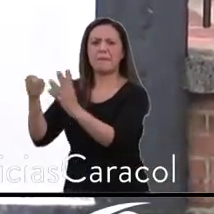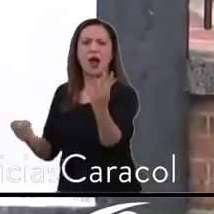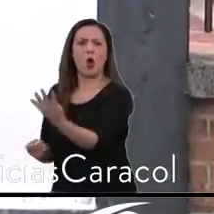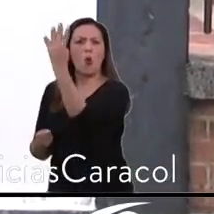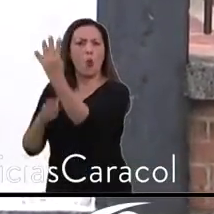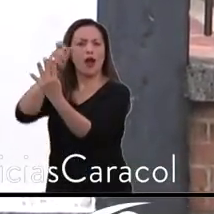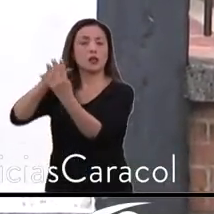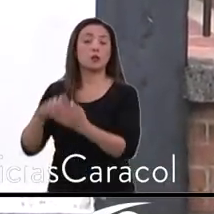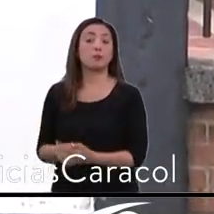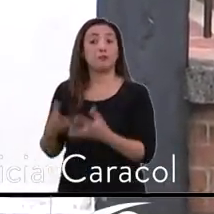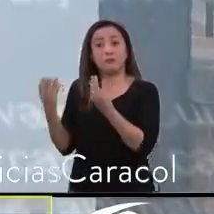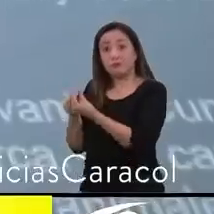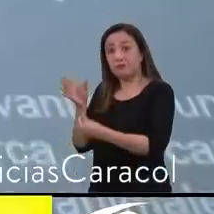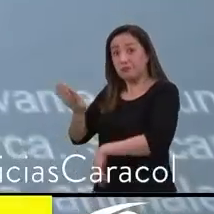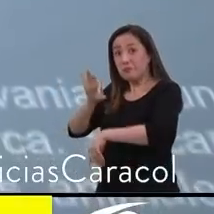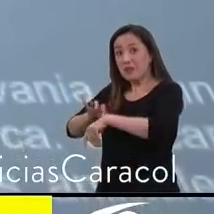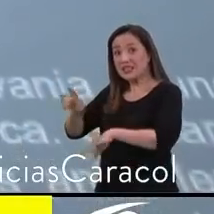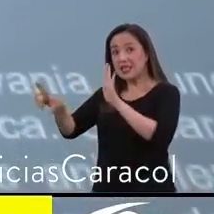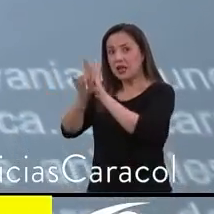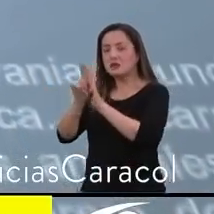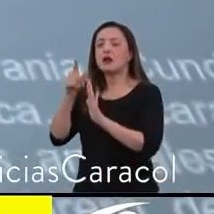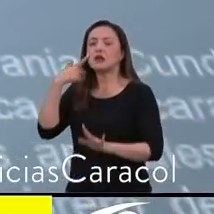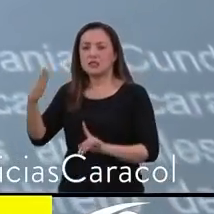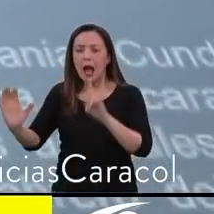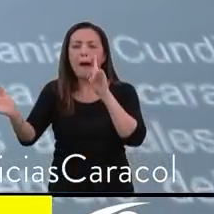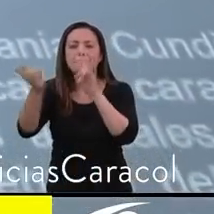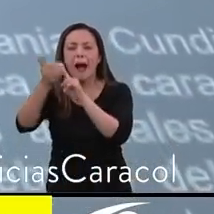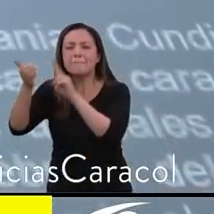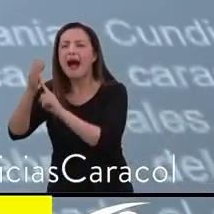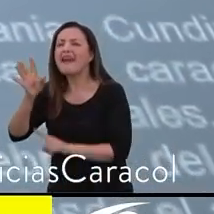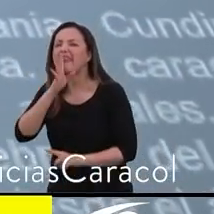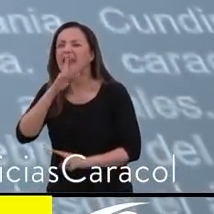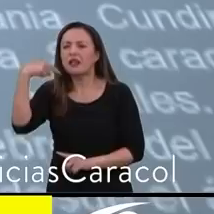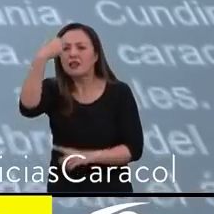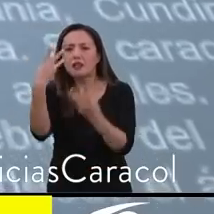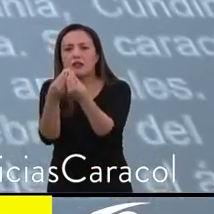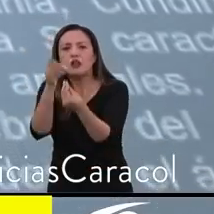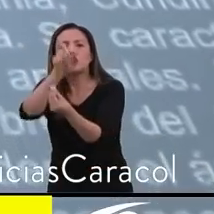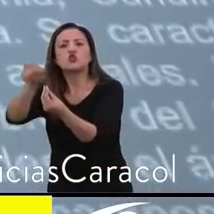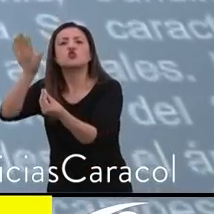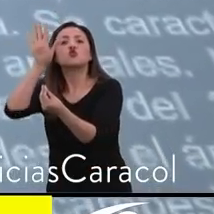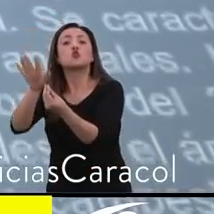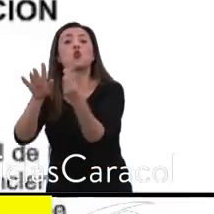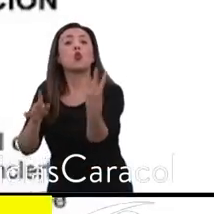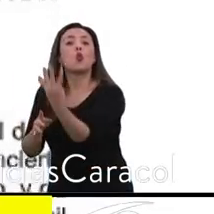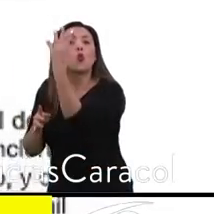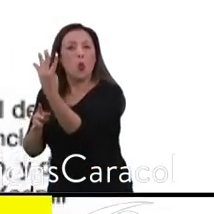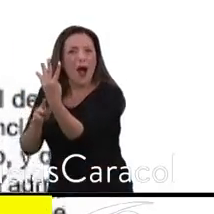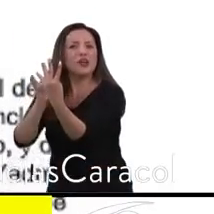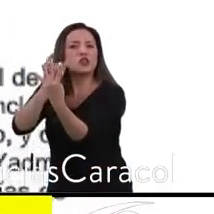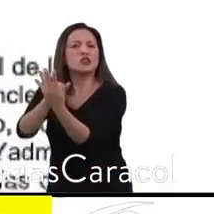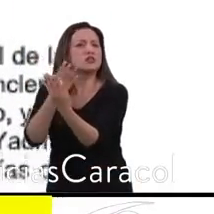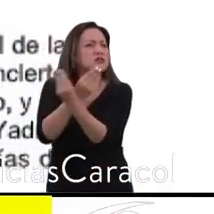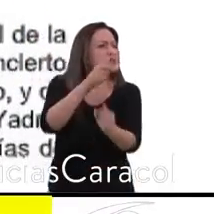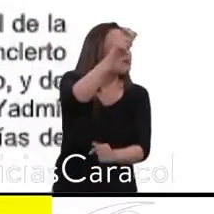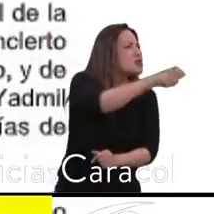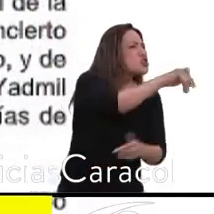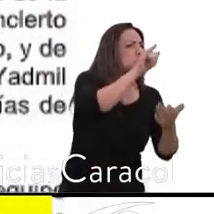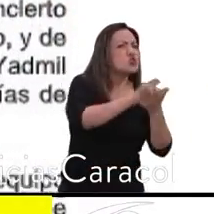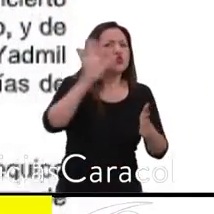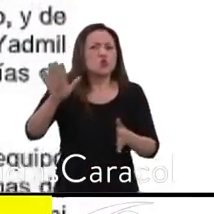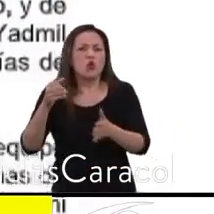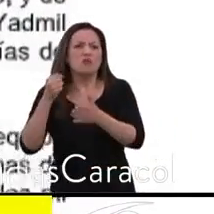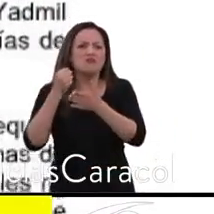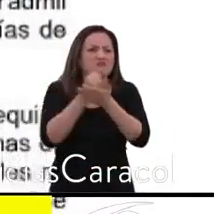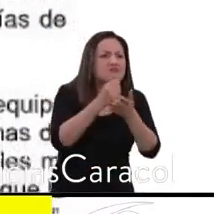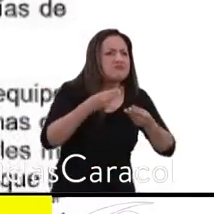medicina legal identificó luego de 45 días los cuerpos de la comisión de restitución de tierras que permanecía desaparecida los